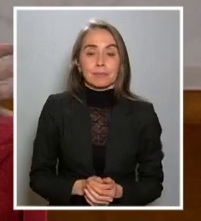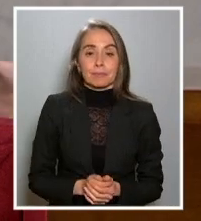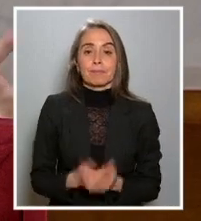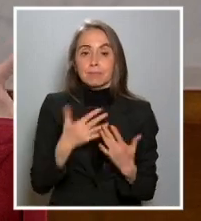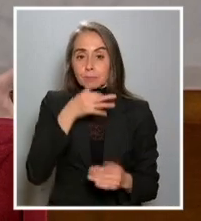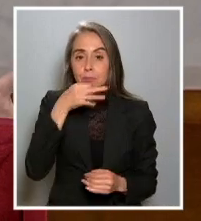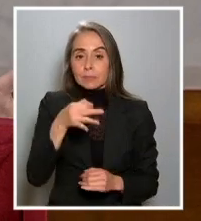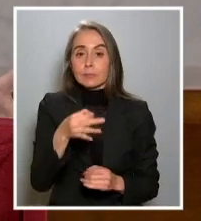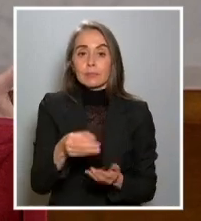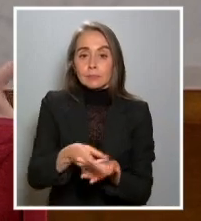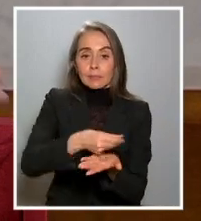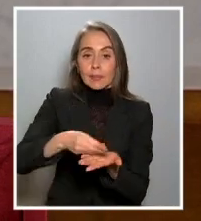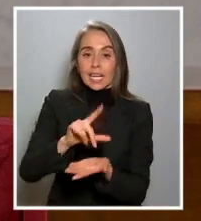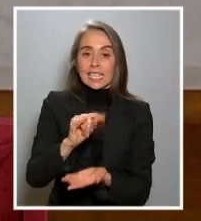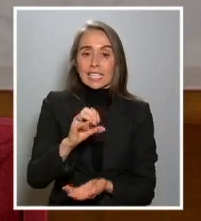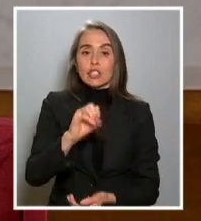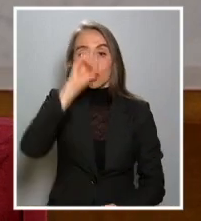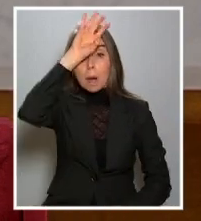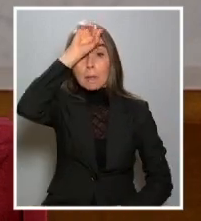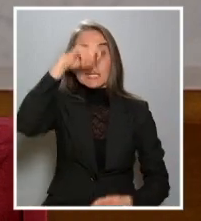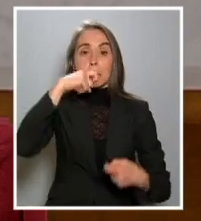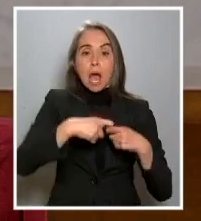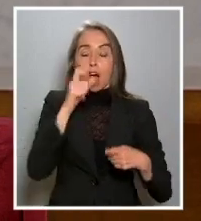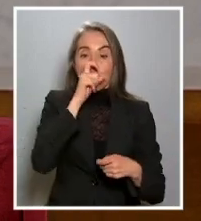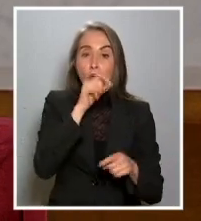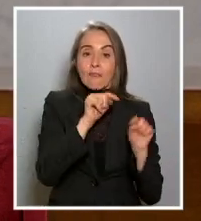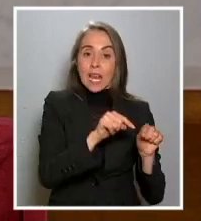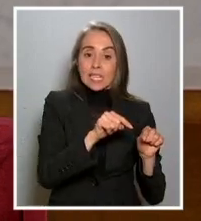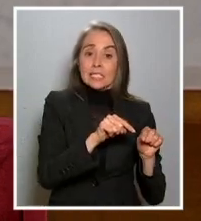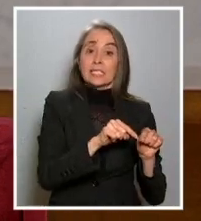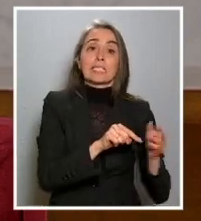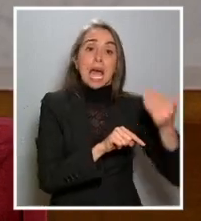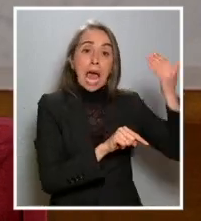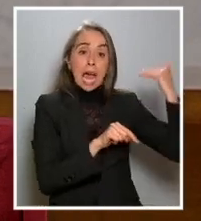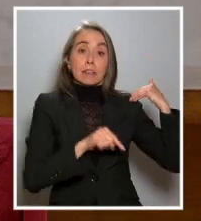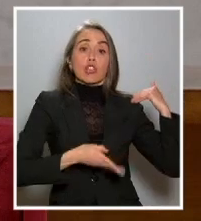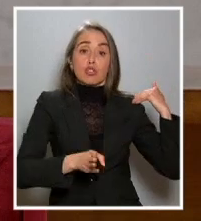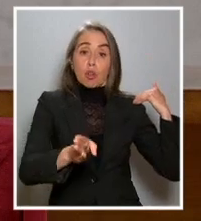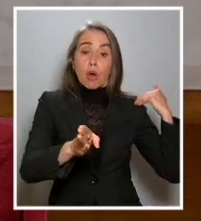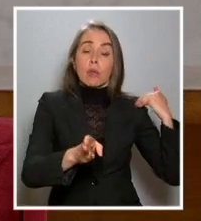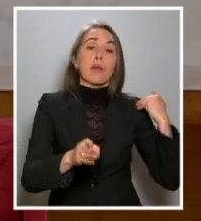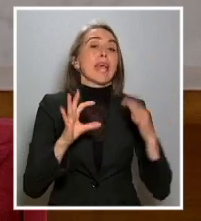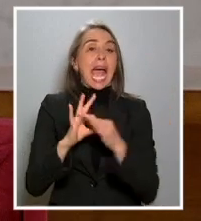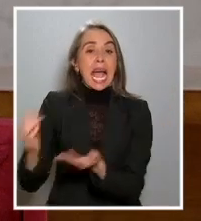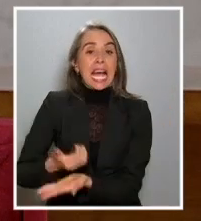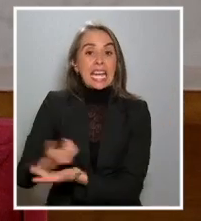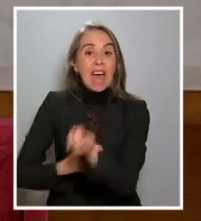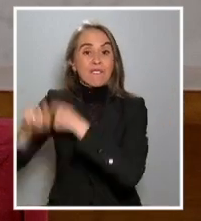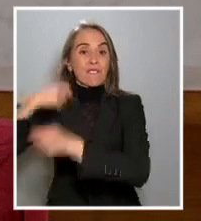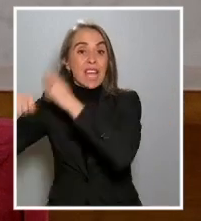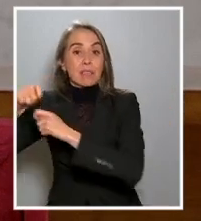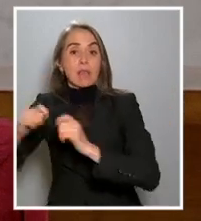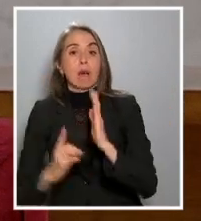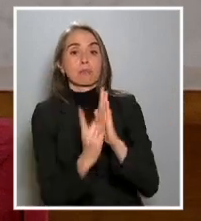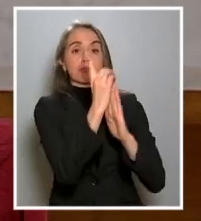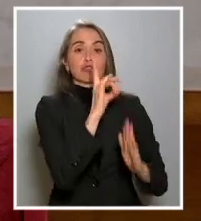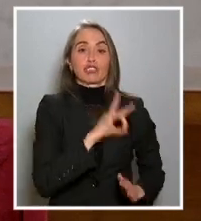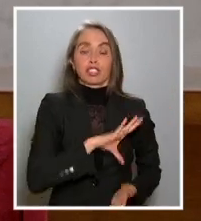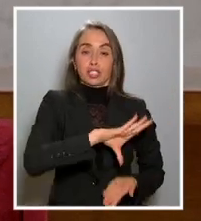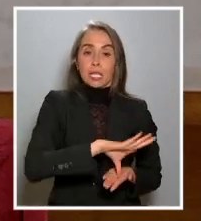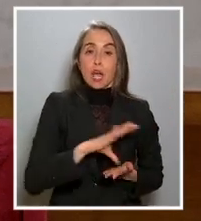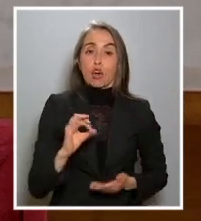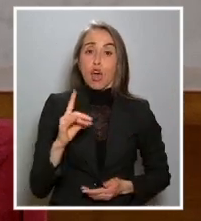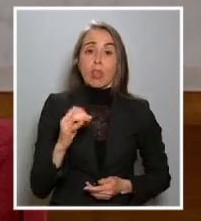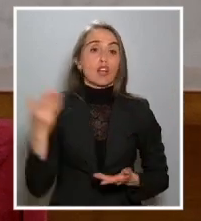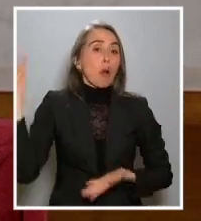Dicho esto, respecto al litio, la minería del cobre es y sigue siendo un puntal de nuestro desarrollo. Y Codelco, en un contexto de